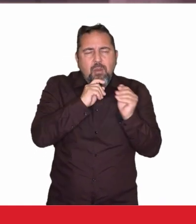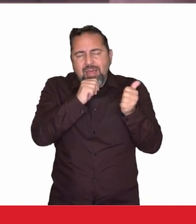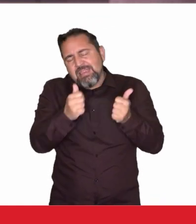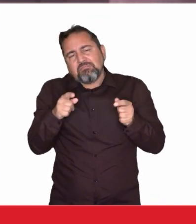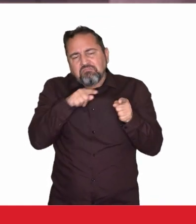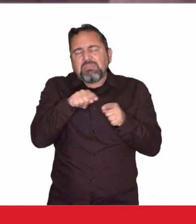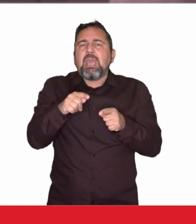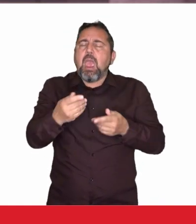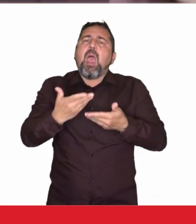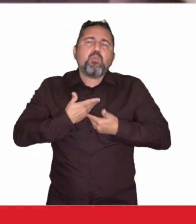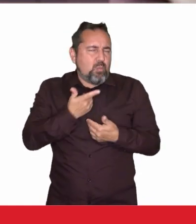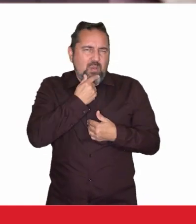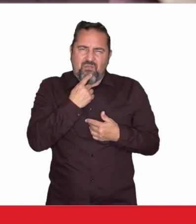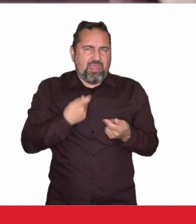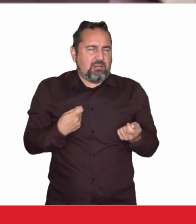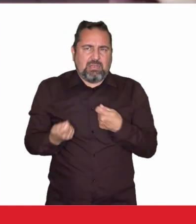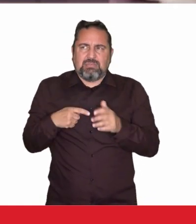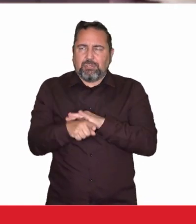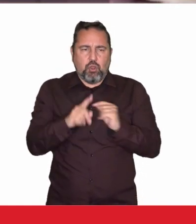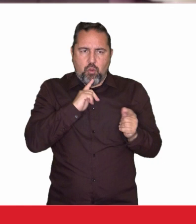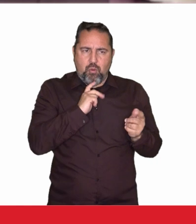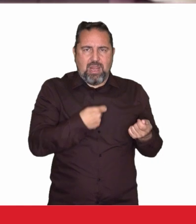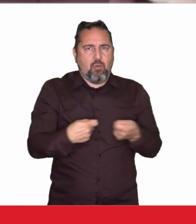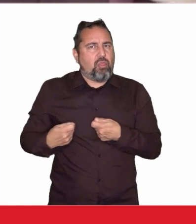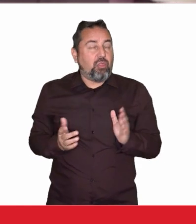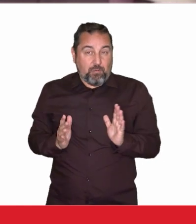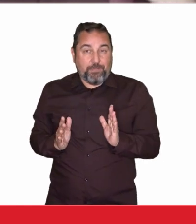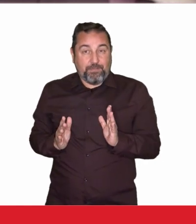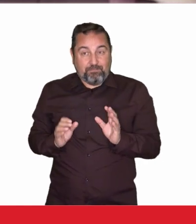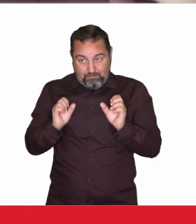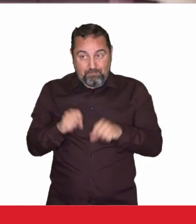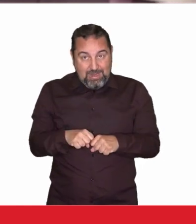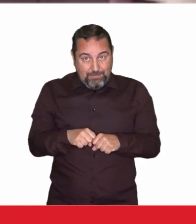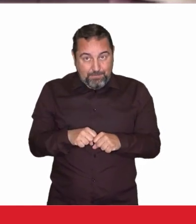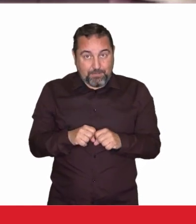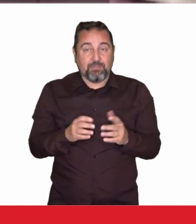a identificar estas fórmulas, ayudan a gestionar con mucha sencillez los negocios. ¿Vale?